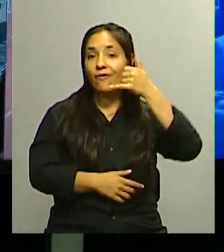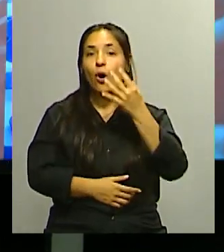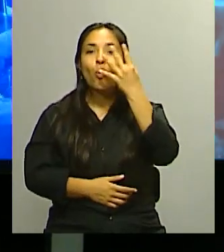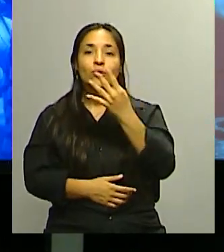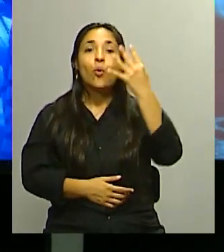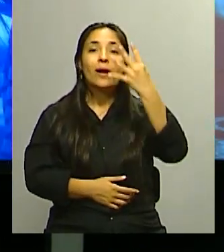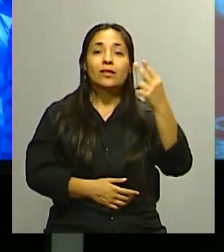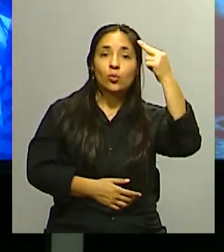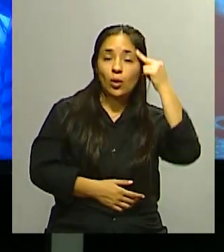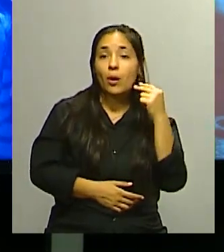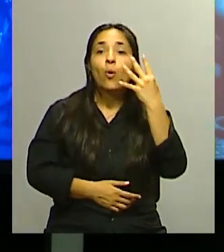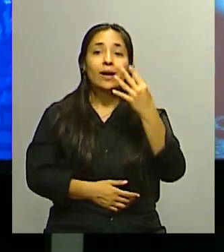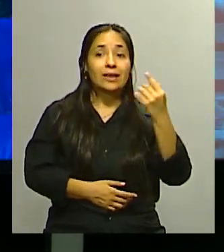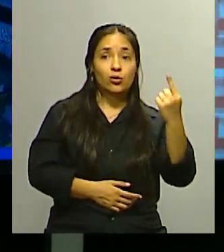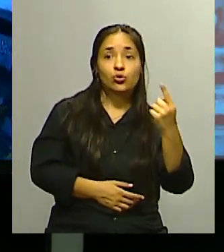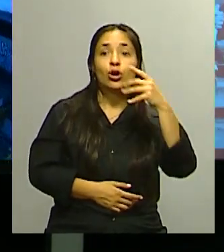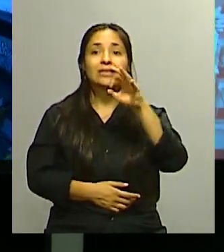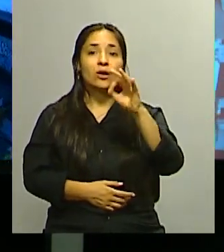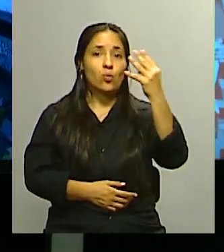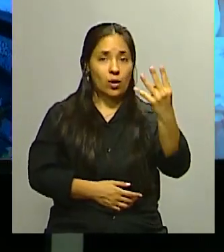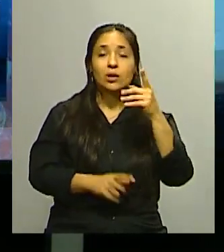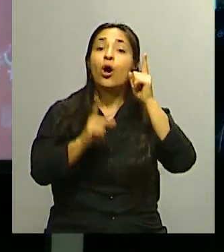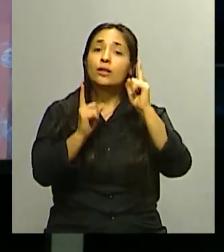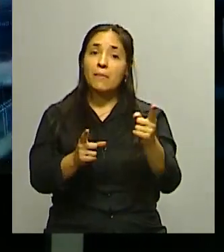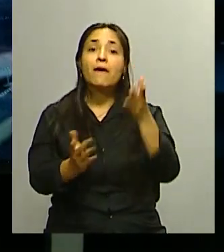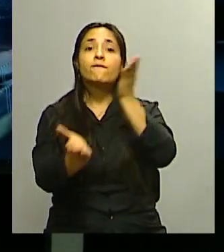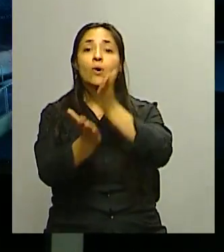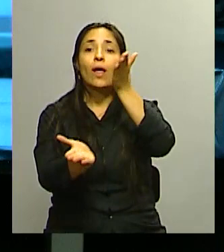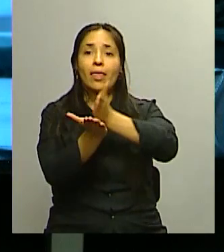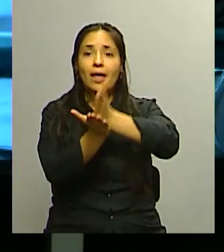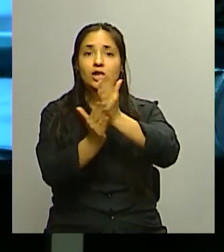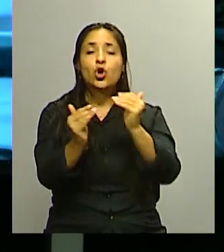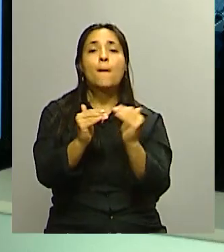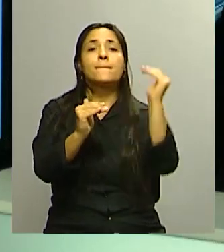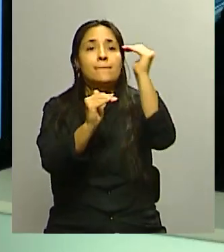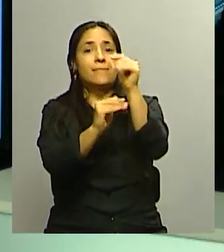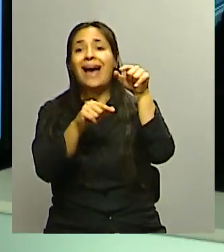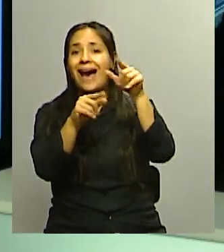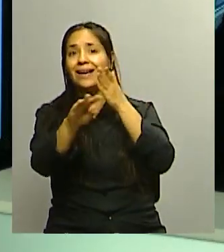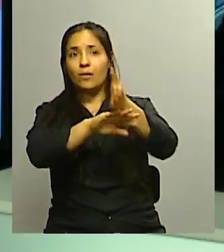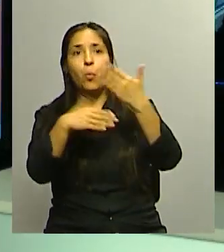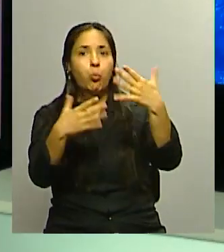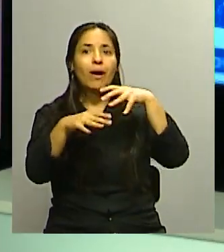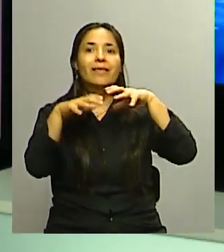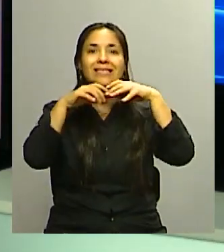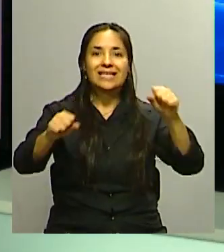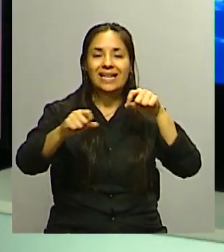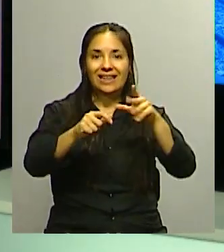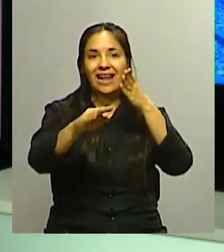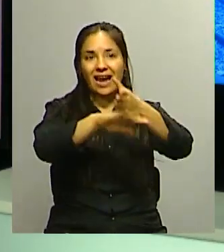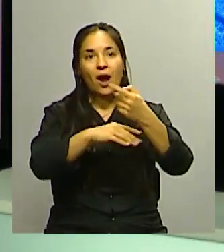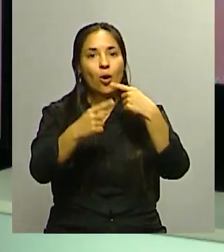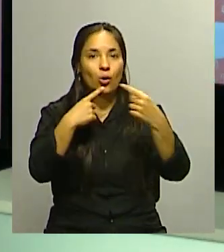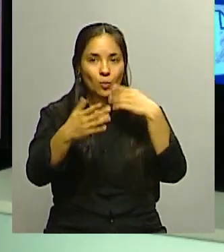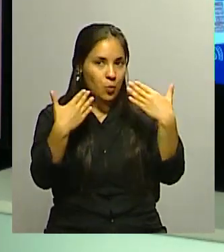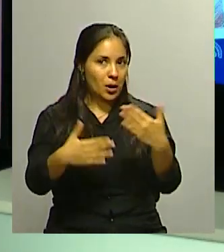449-4104 o personalmente en el primer piso de la Facultad de Derecho. Bueno, muchísimas gracias, Blanca, porque está bueno saber estas cosas que pasan hace un montón de tiempo,